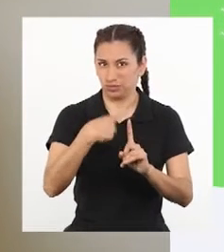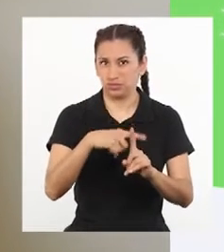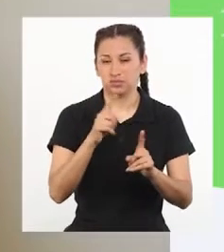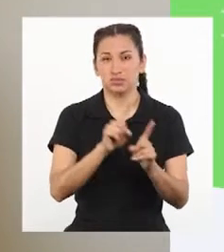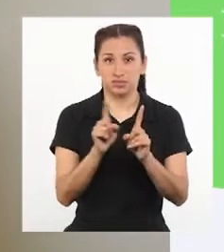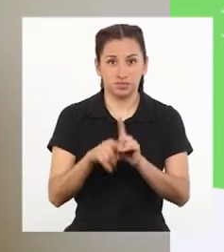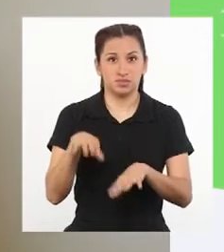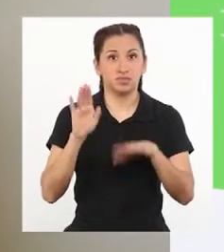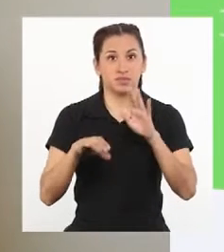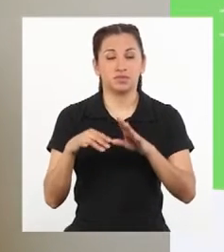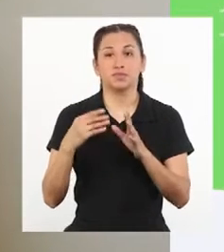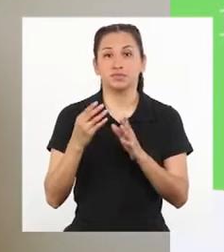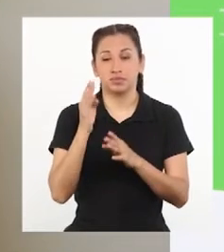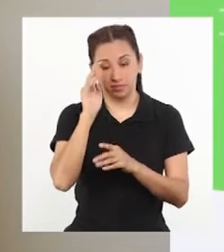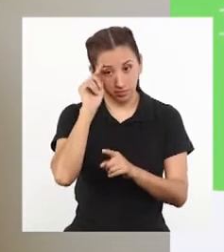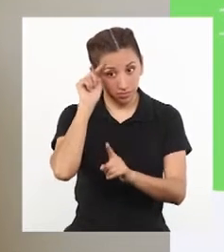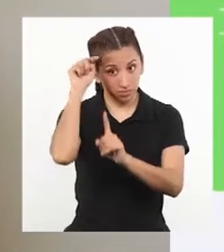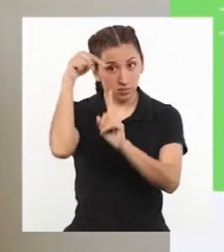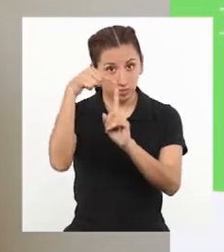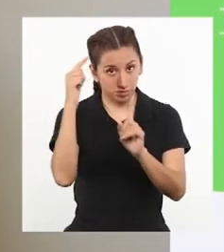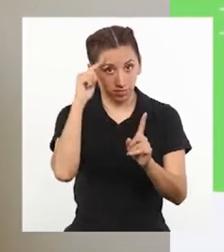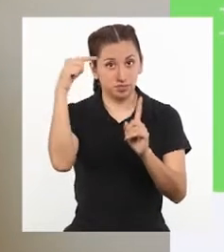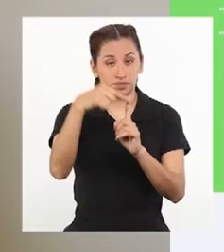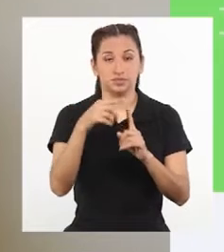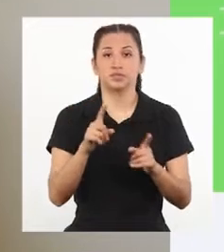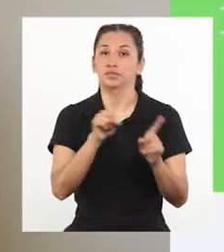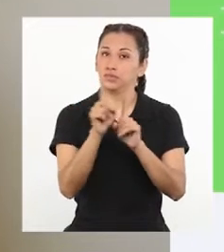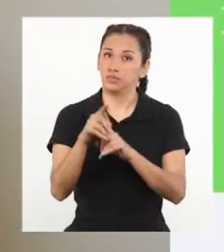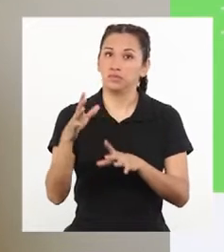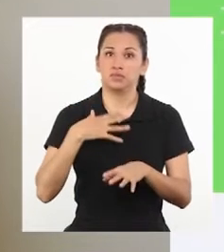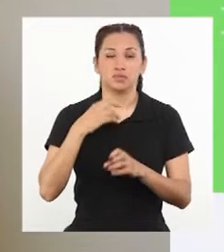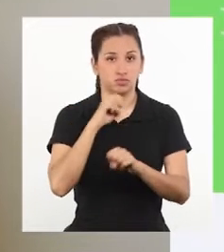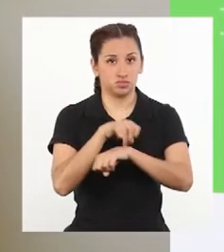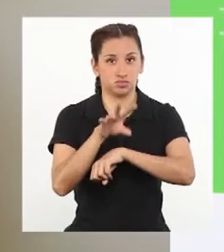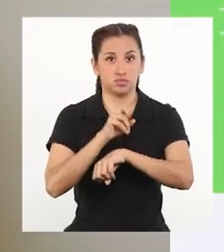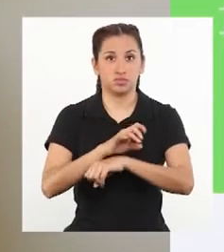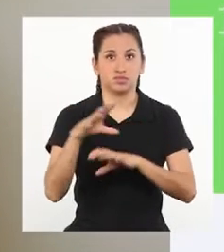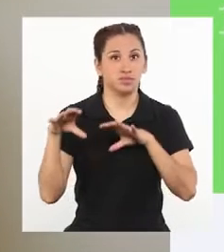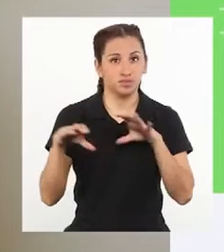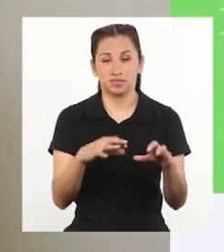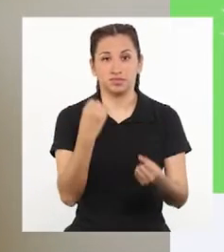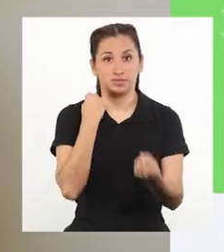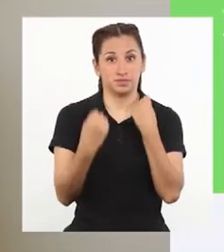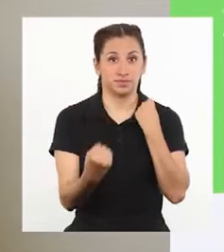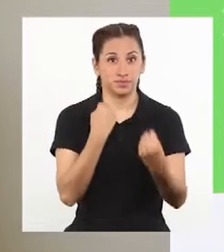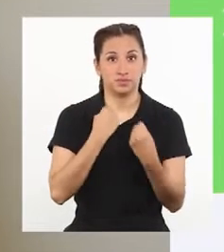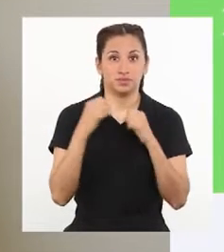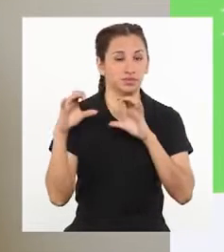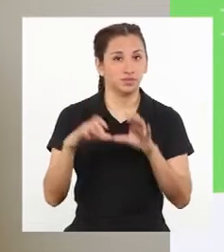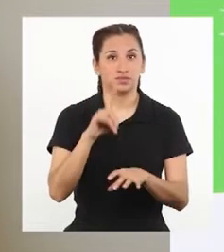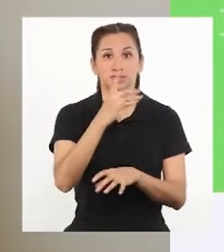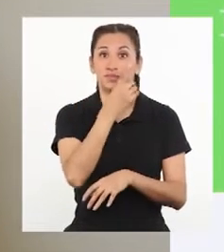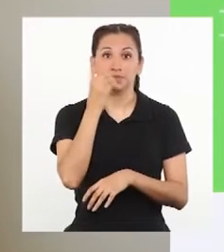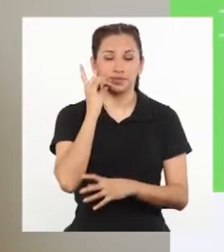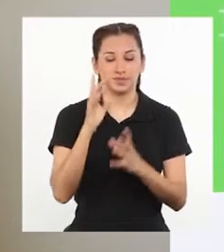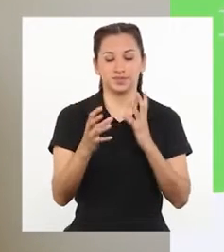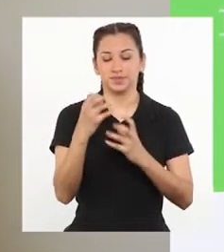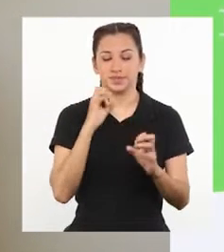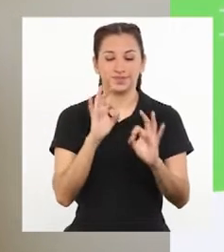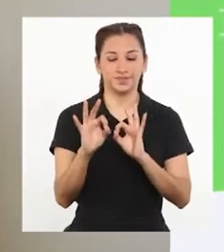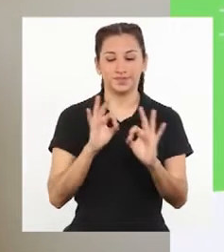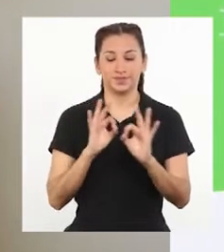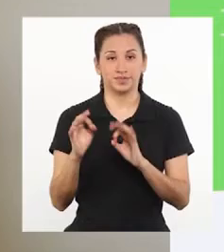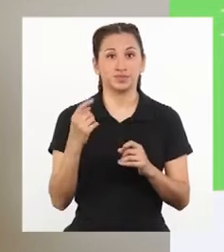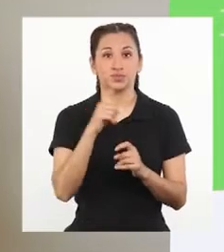pero también llevarlas de manera asertiva. También recomendaría hacer ejercicio frecuentemente y tener una dieta saludable que nos permita